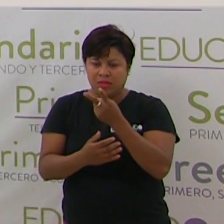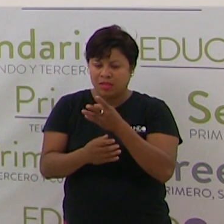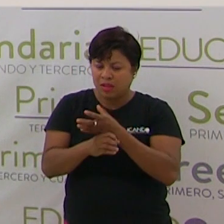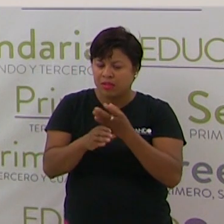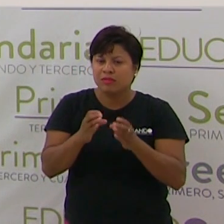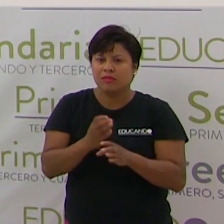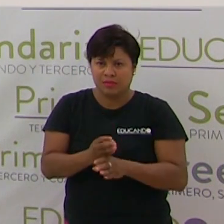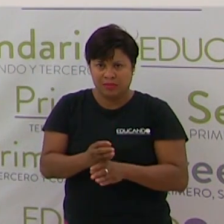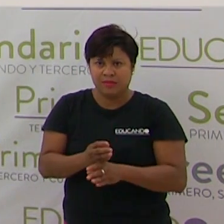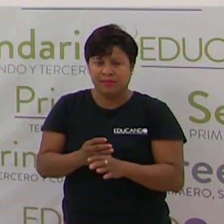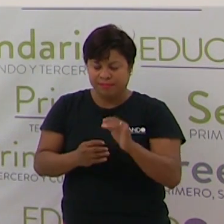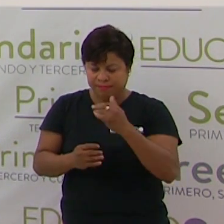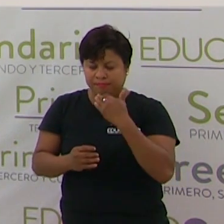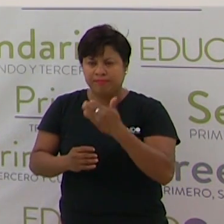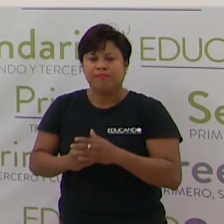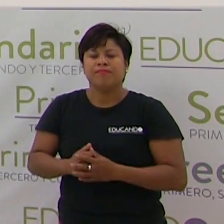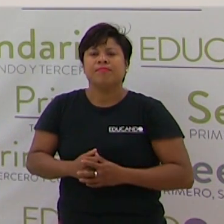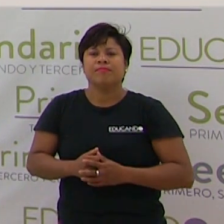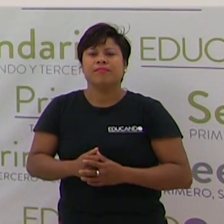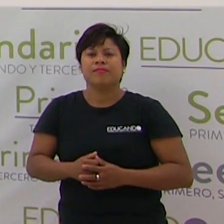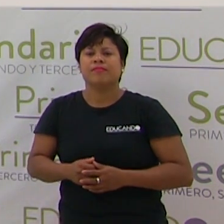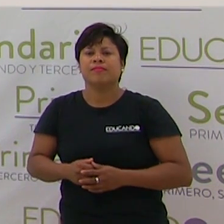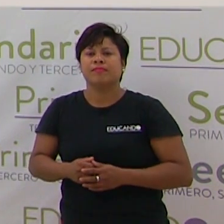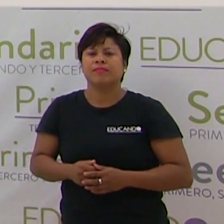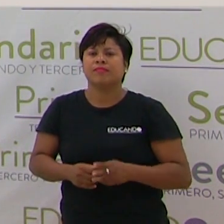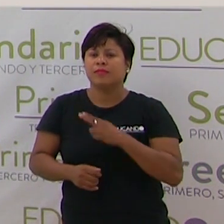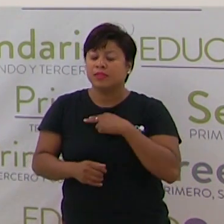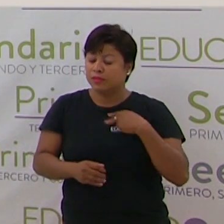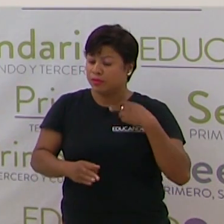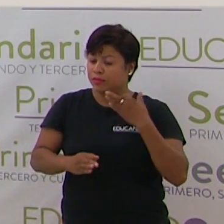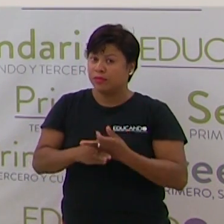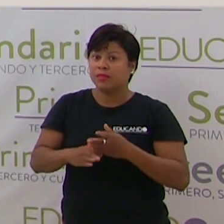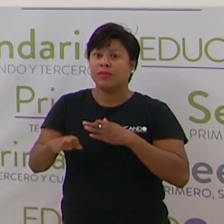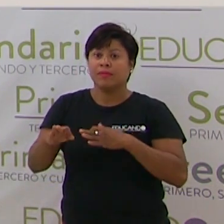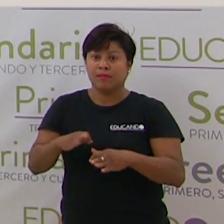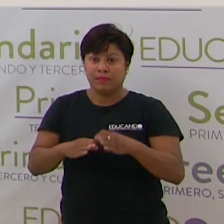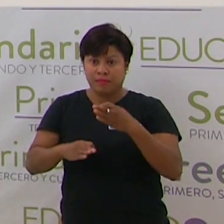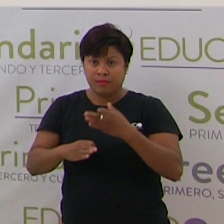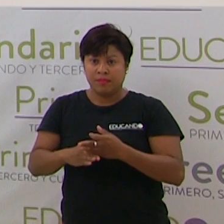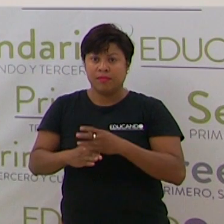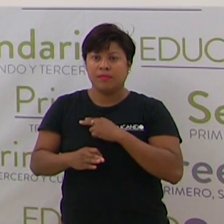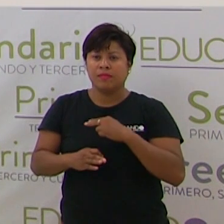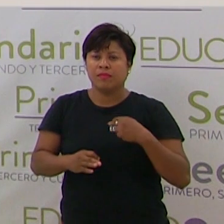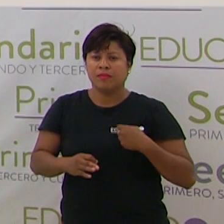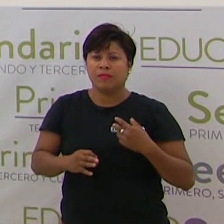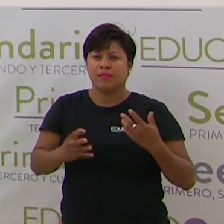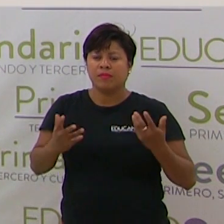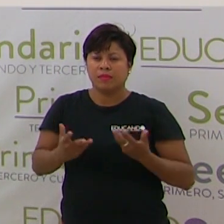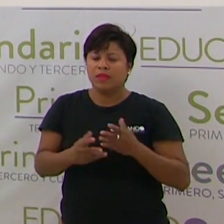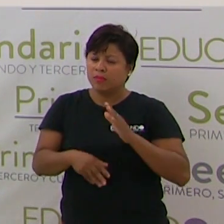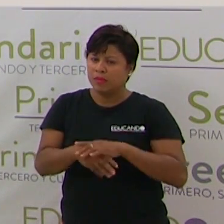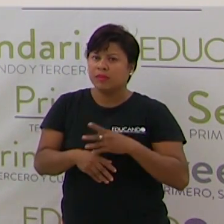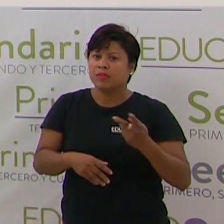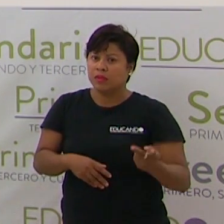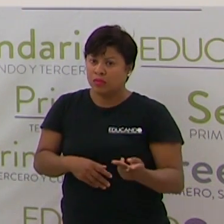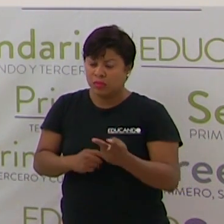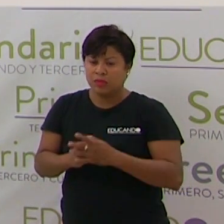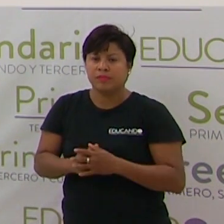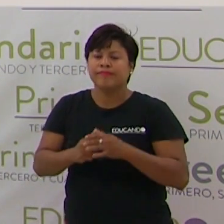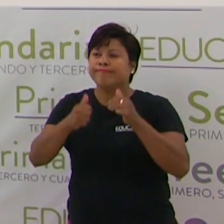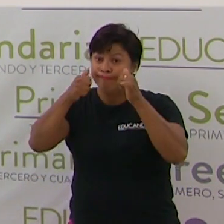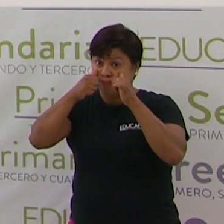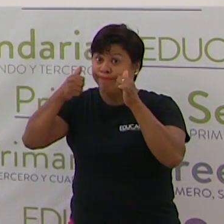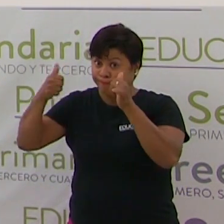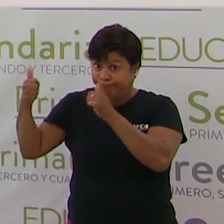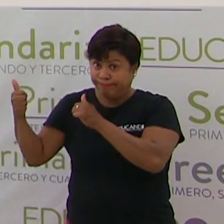objetos, ¿sí? Muy bien. De acuerdo a lo que estuvimos trabajando el día de hoy, vamos a contestar algunas preguntas. Pon mucha